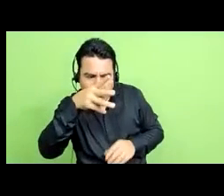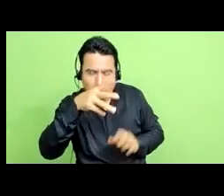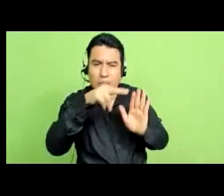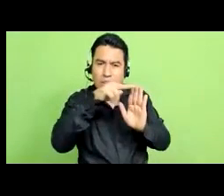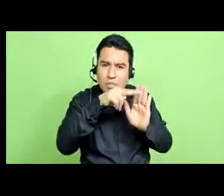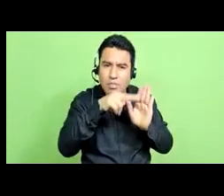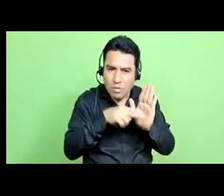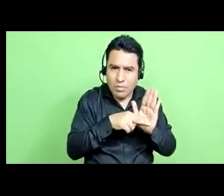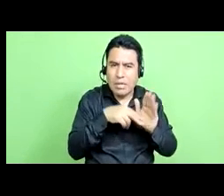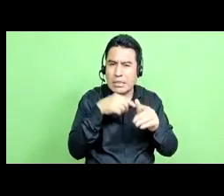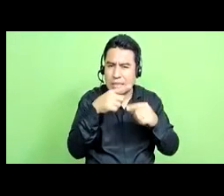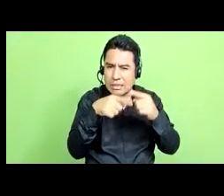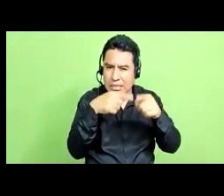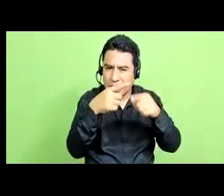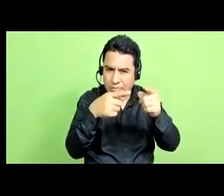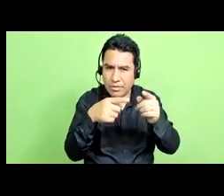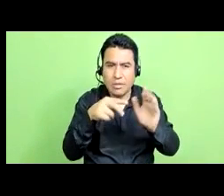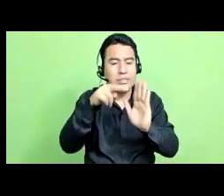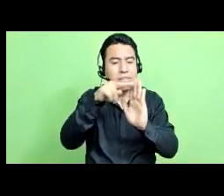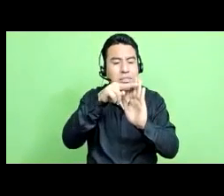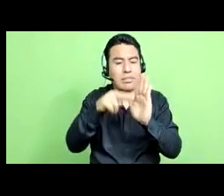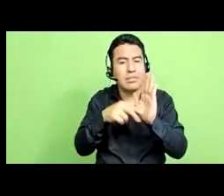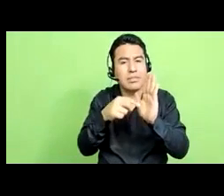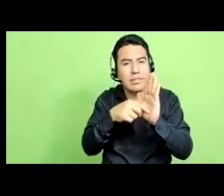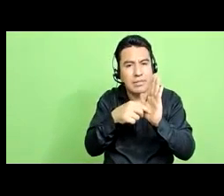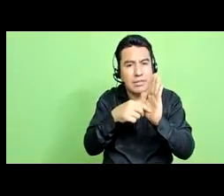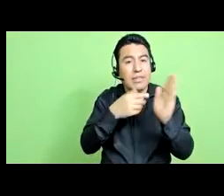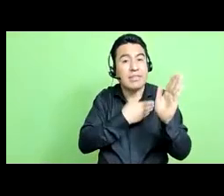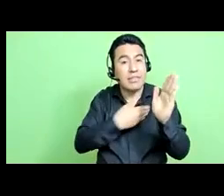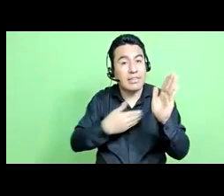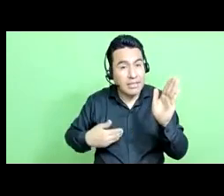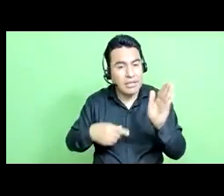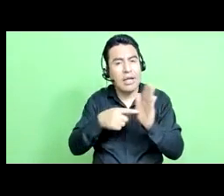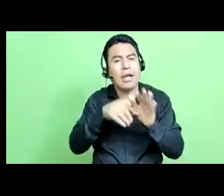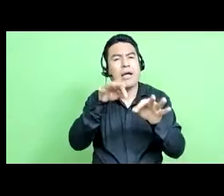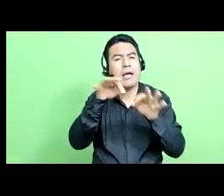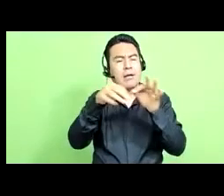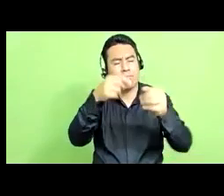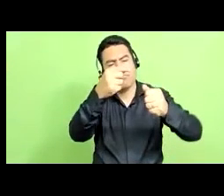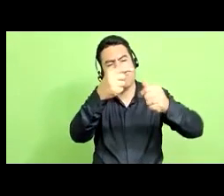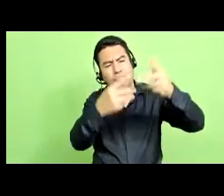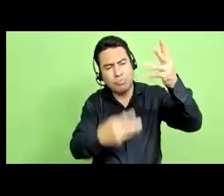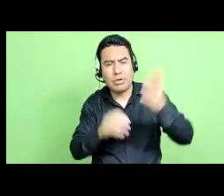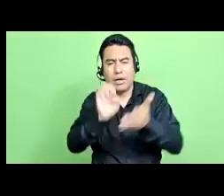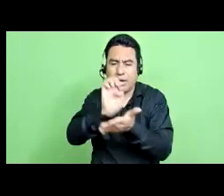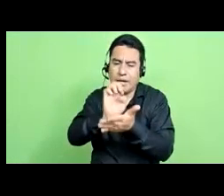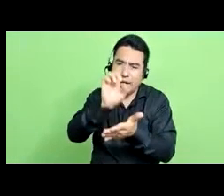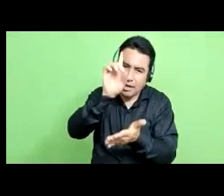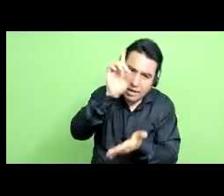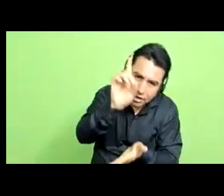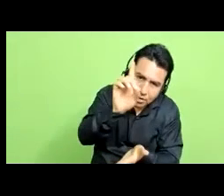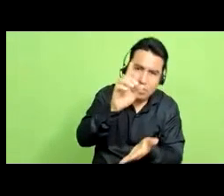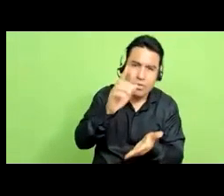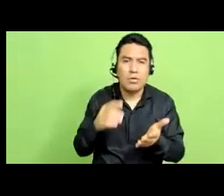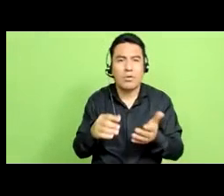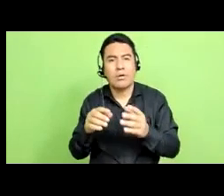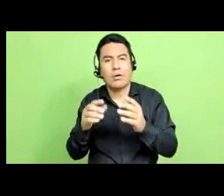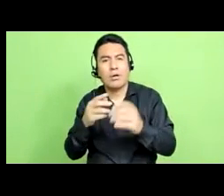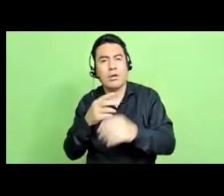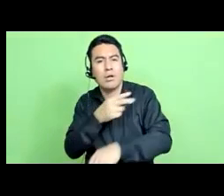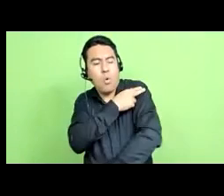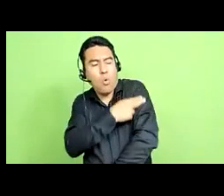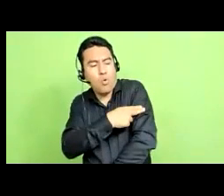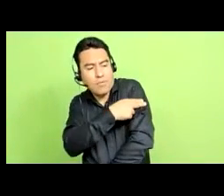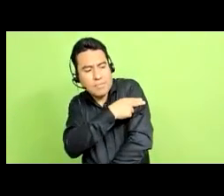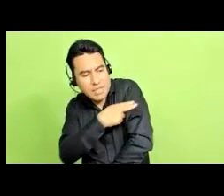porque en un reglamento nacional de edificaciones también tenemos mapas técnicas en educación no nos técnica en hospitales